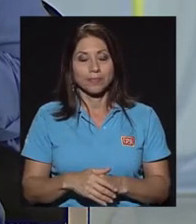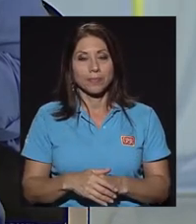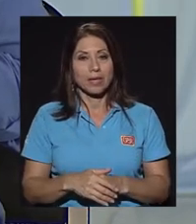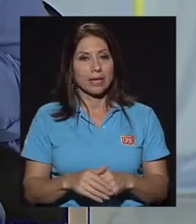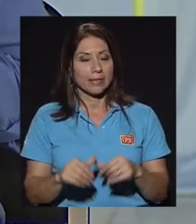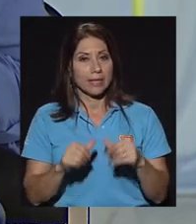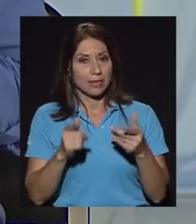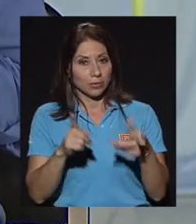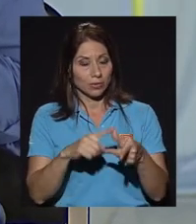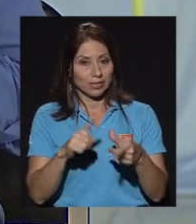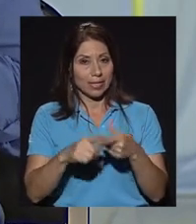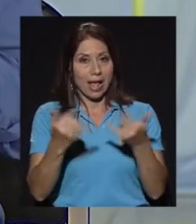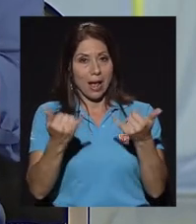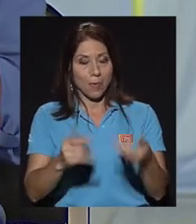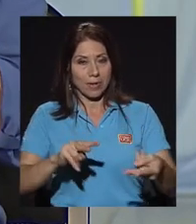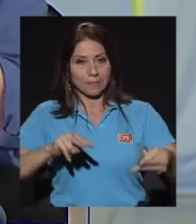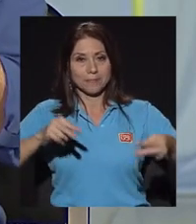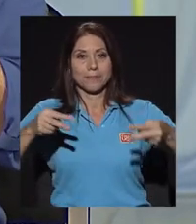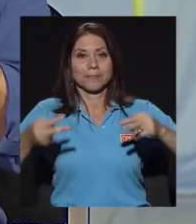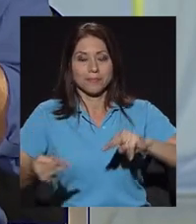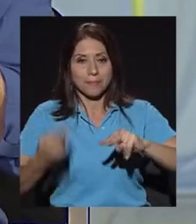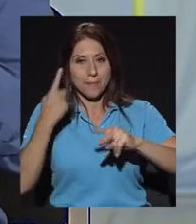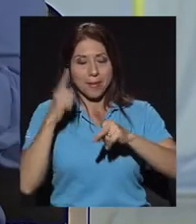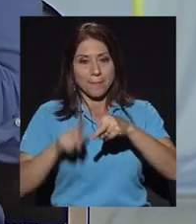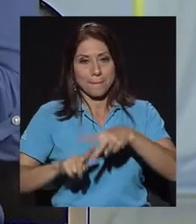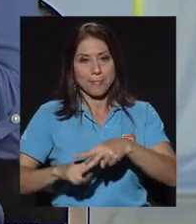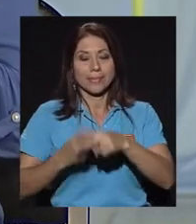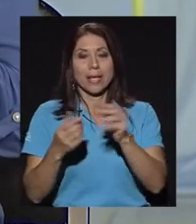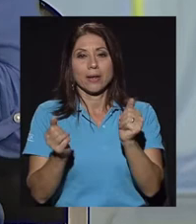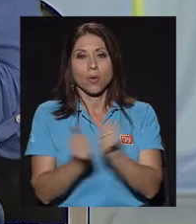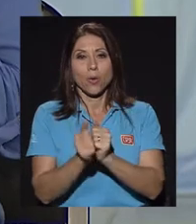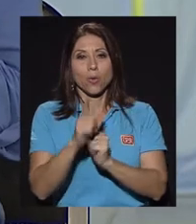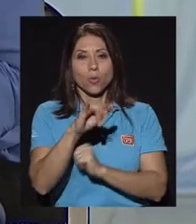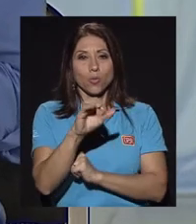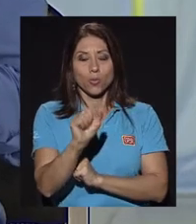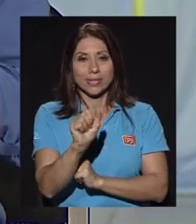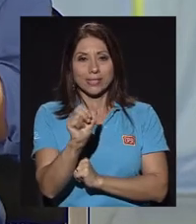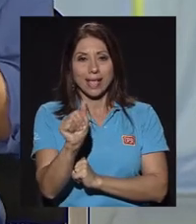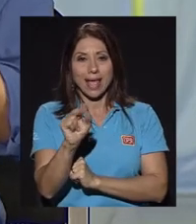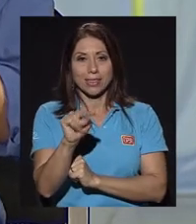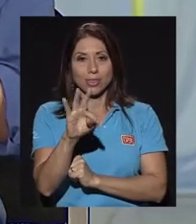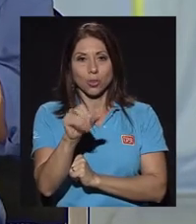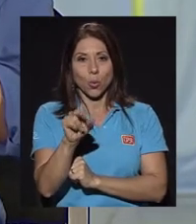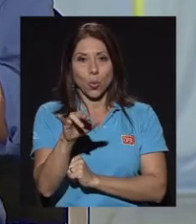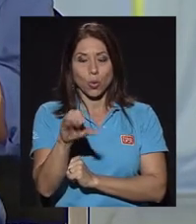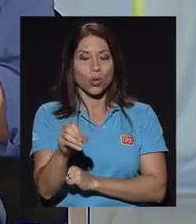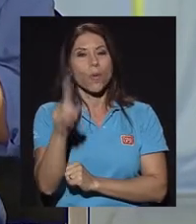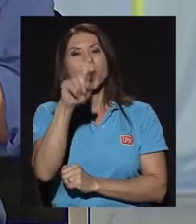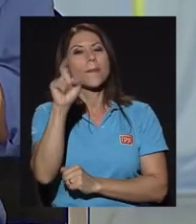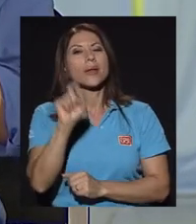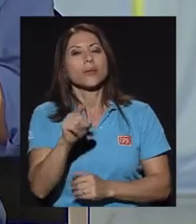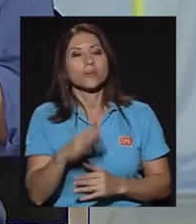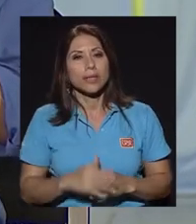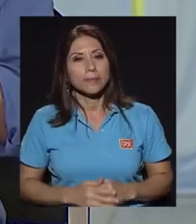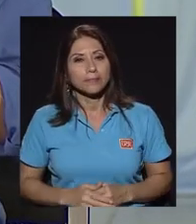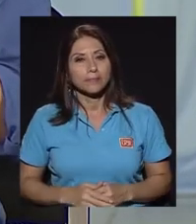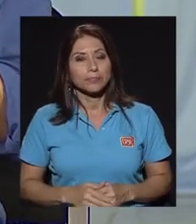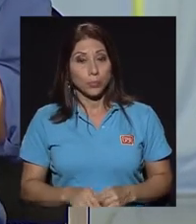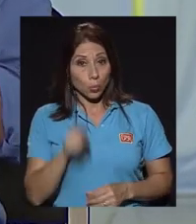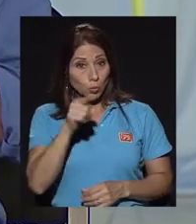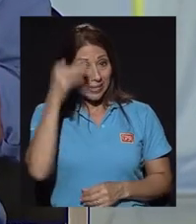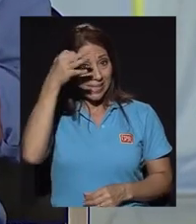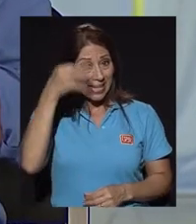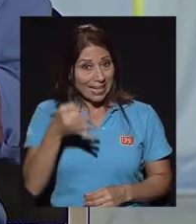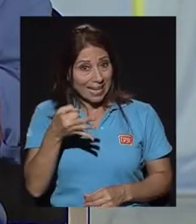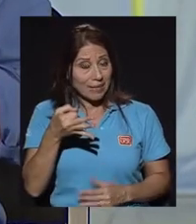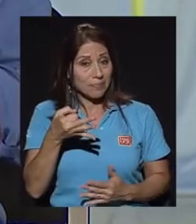a empezar de manera inversa con don Luis Antonio. Lo que nos preguntan es, ¿considera usted